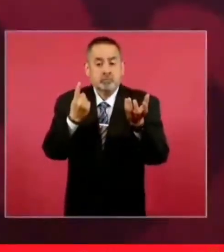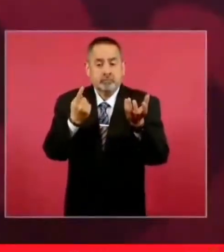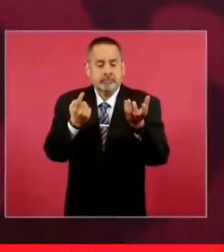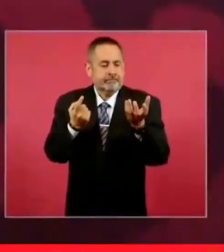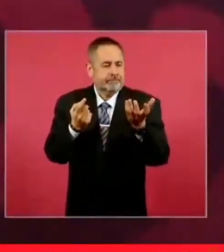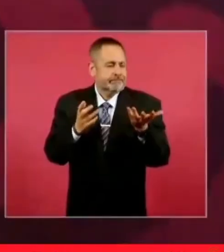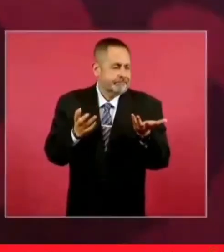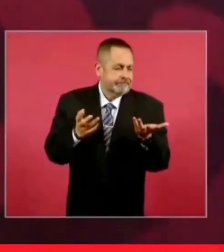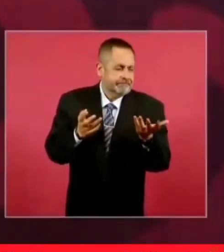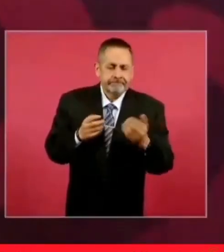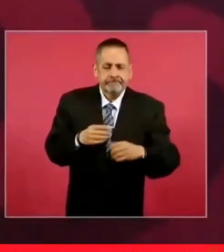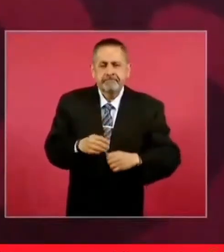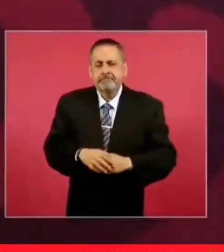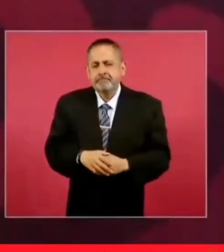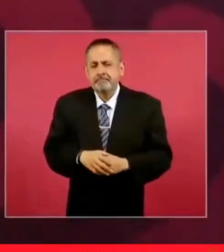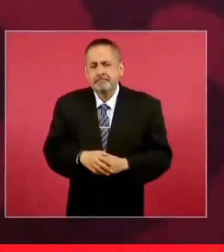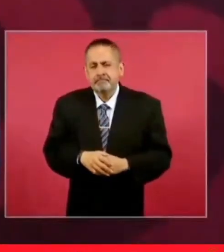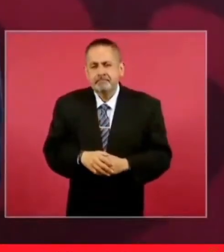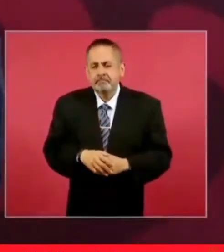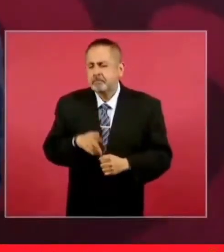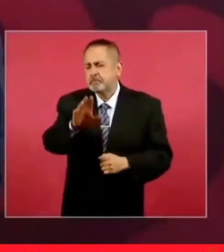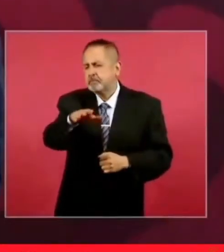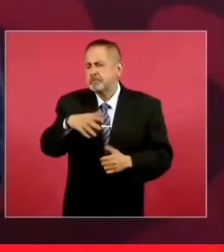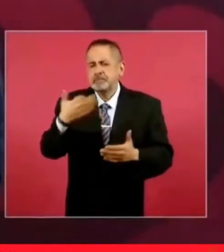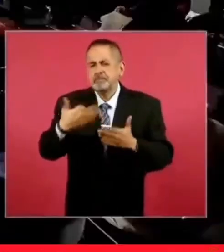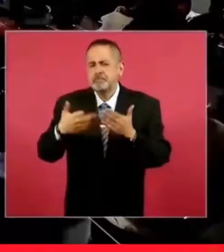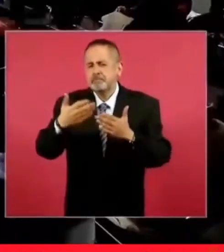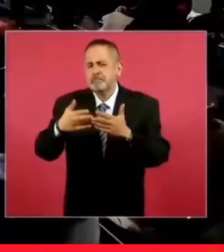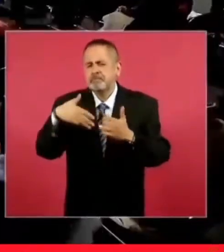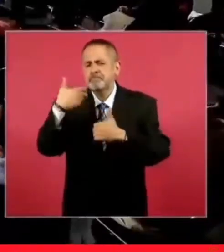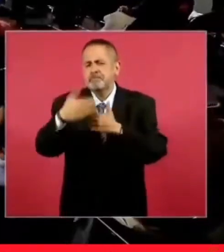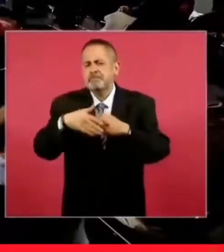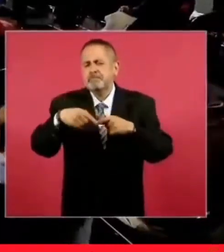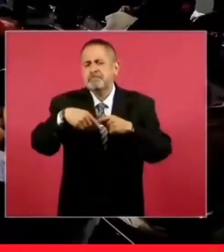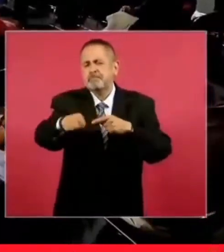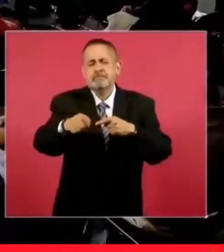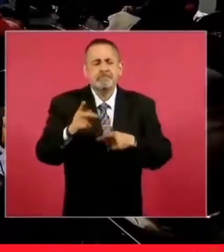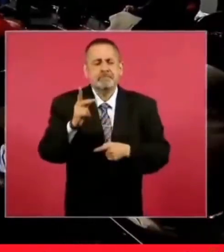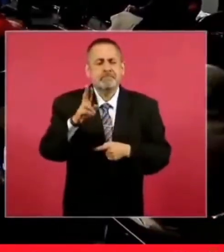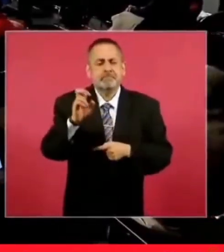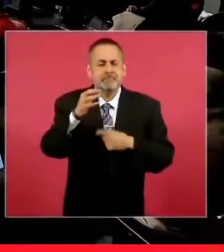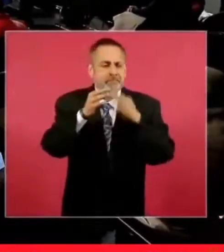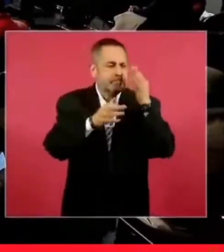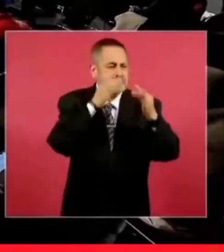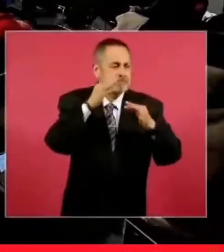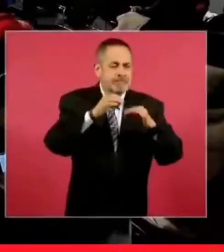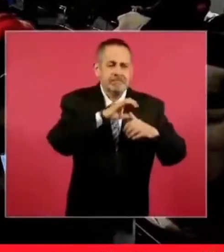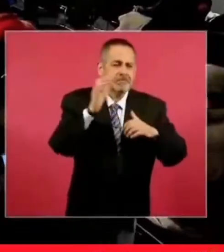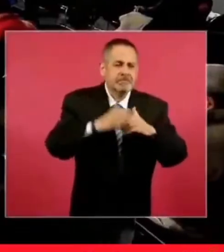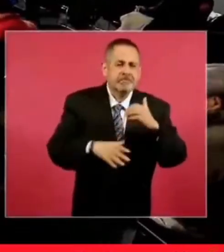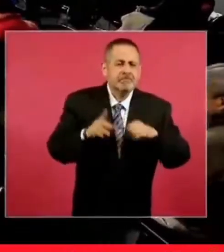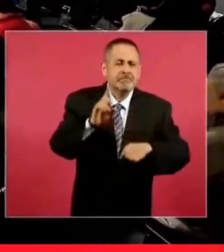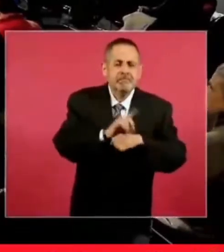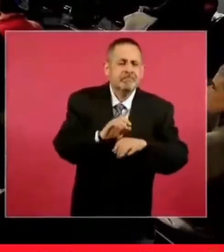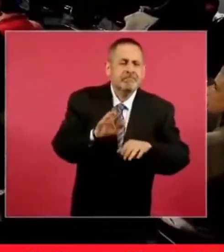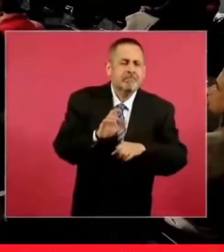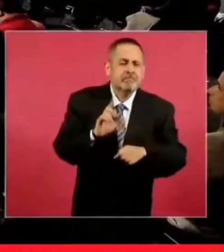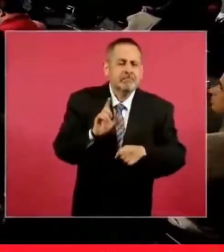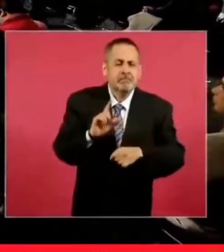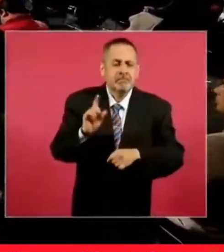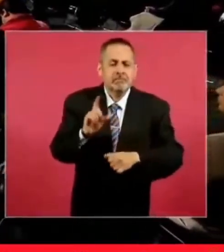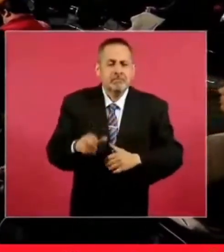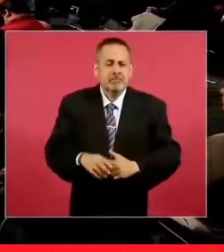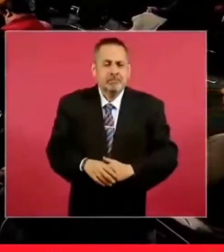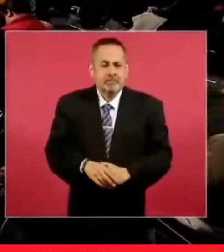¿Y cuántos días faltan para que termine la precampaña? Termina el 18, ya formalmente el